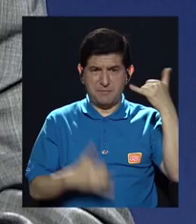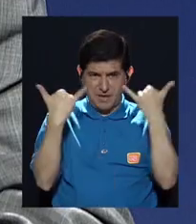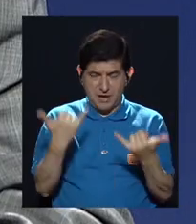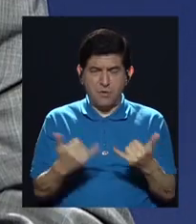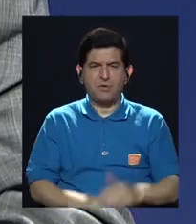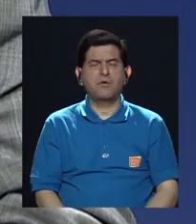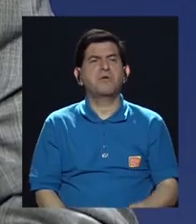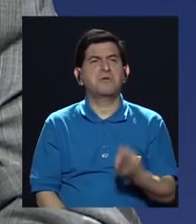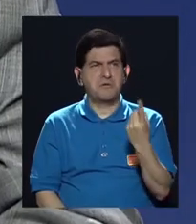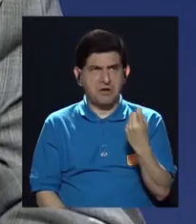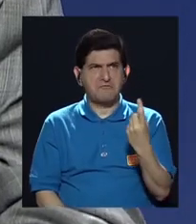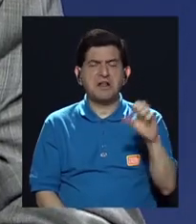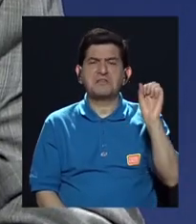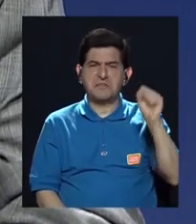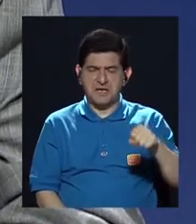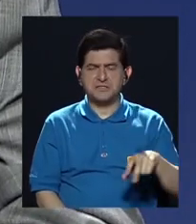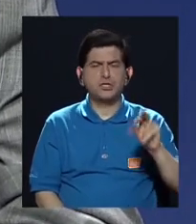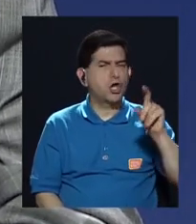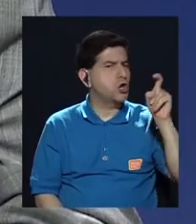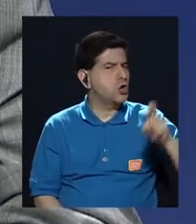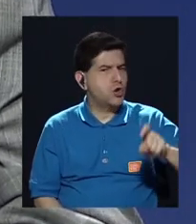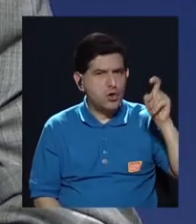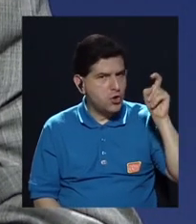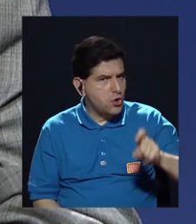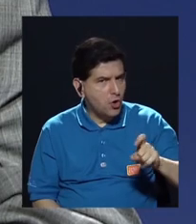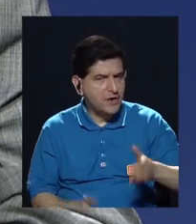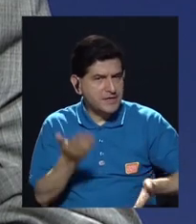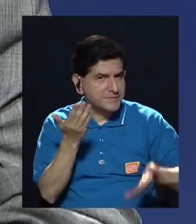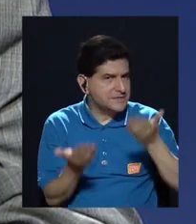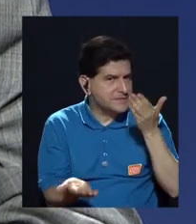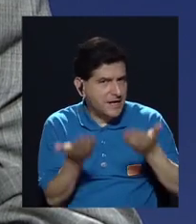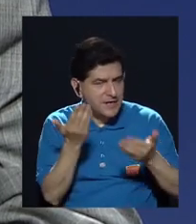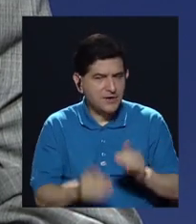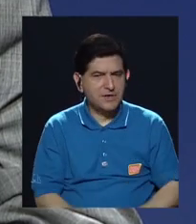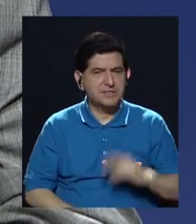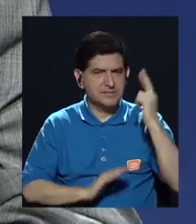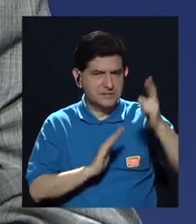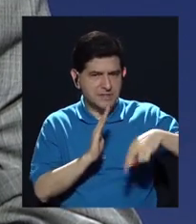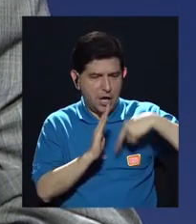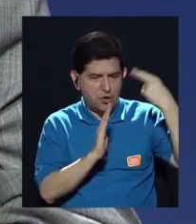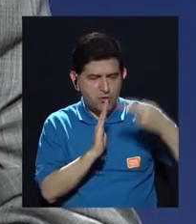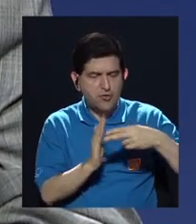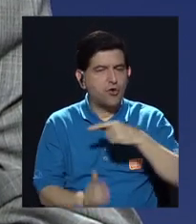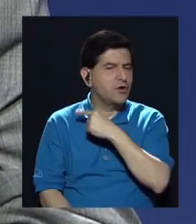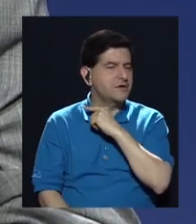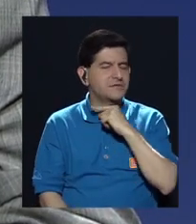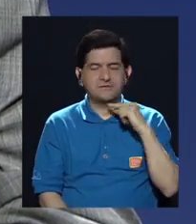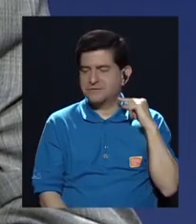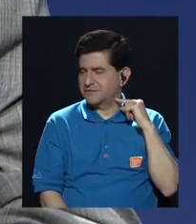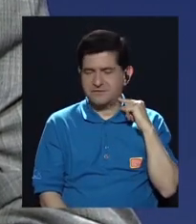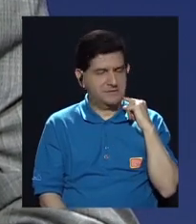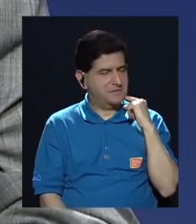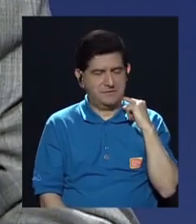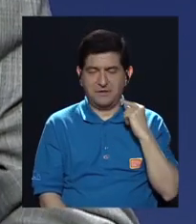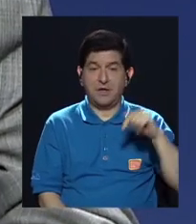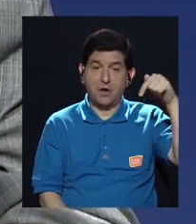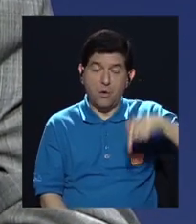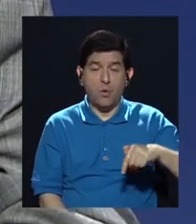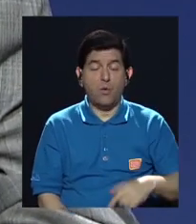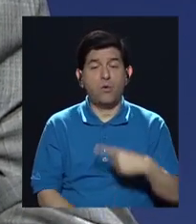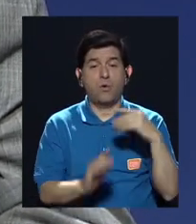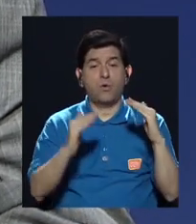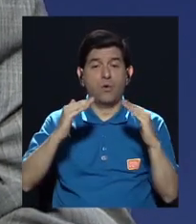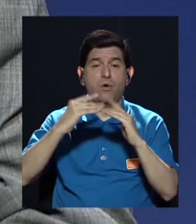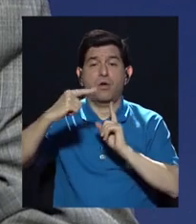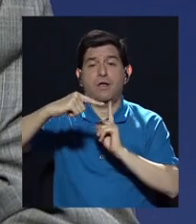época? Hace falta un padre Núñez, no necesariamente como por su rol de sacerdote, porque incluso hoy